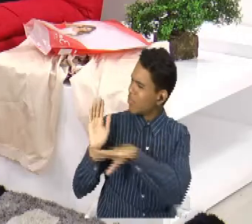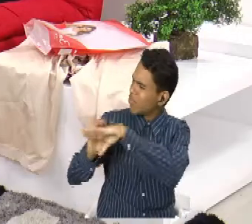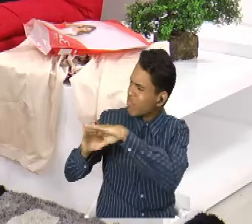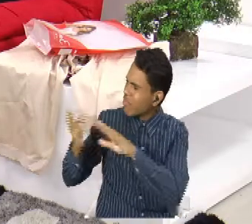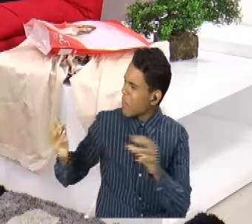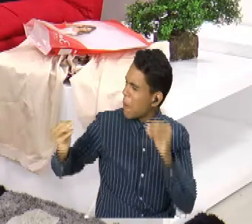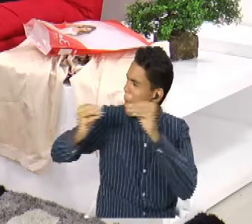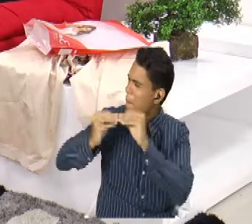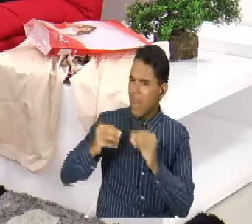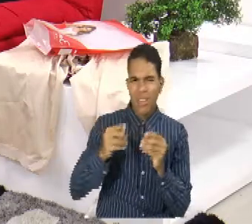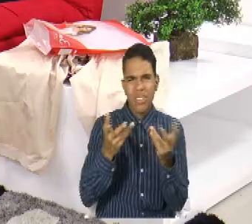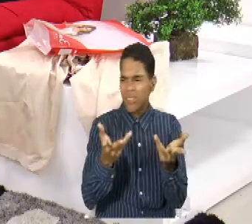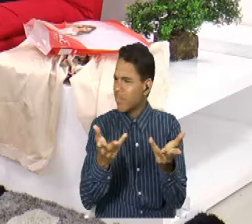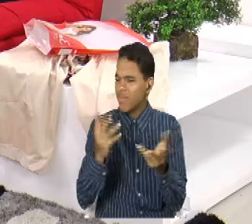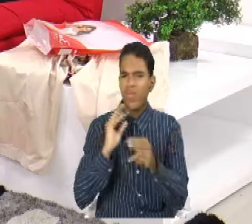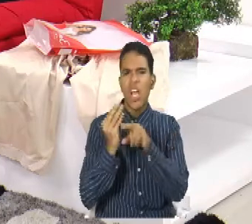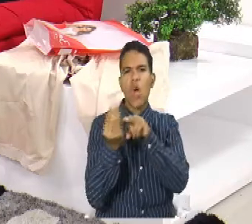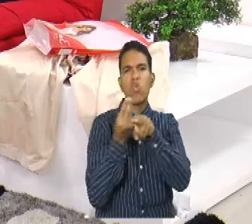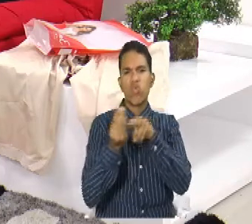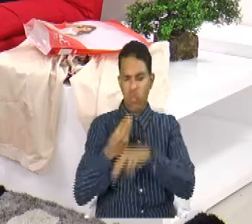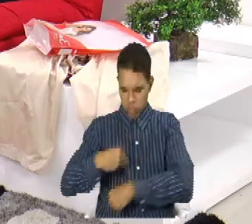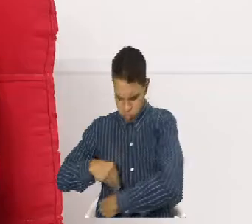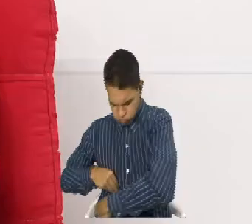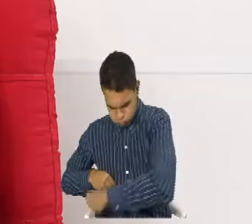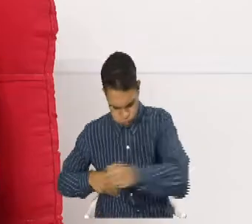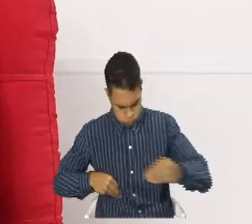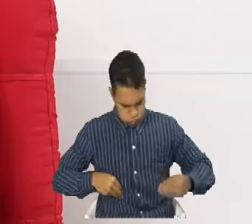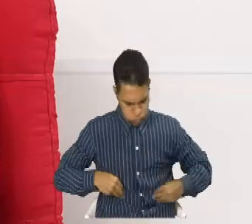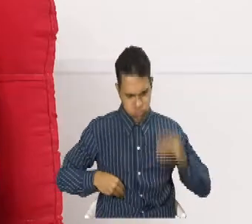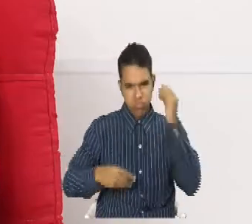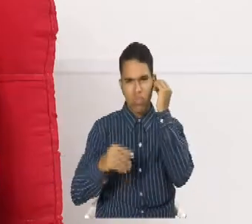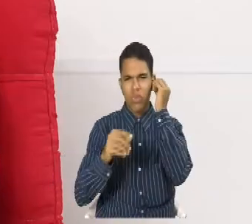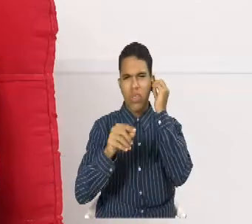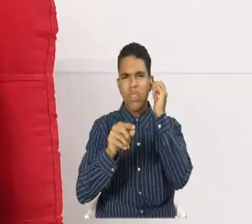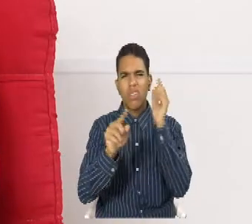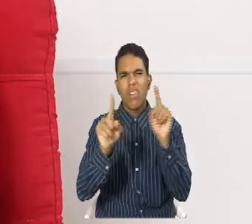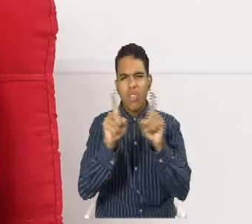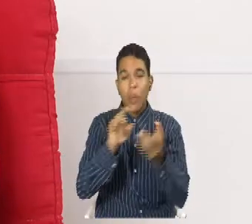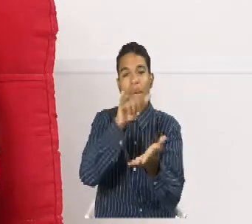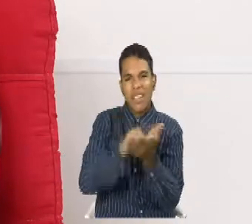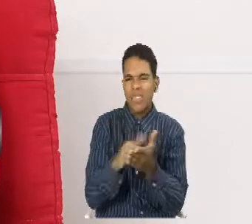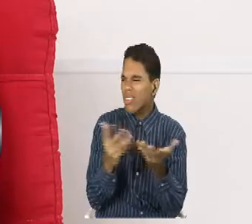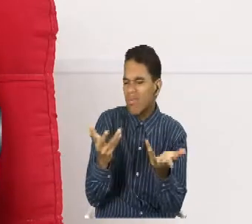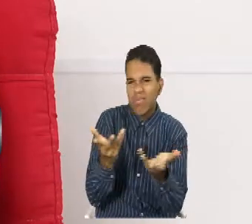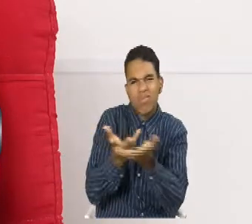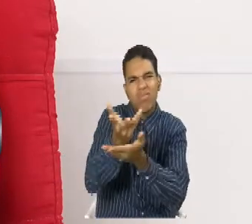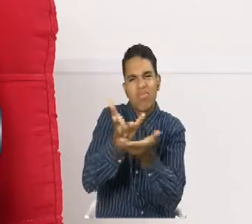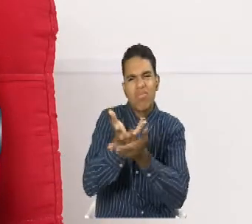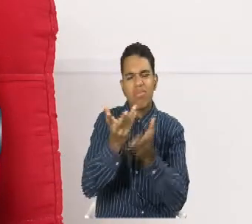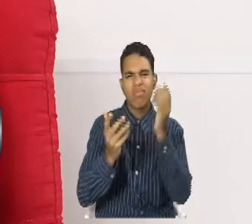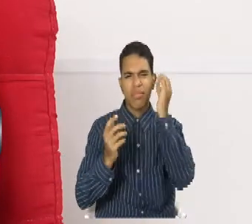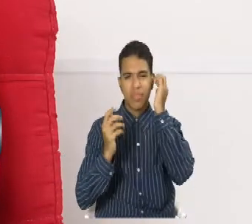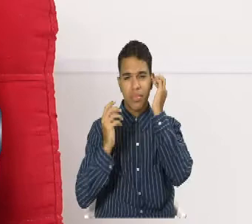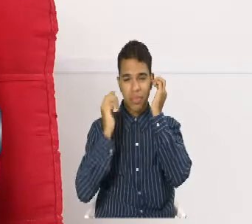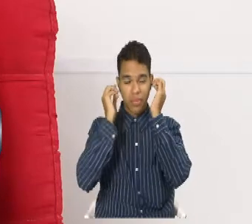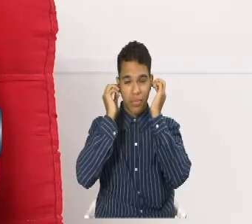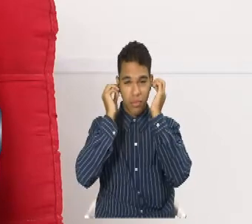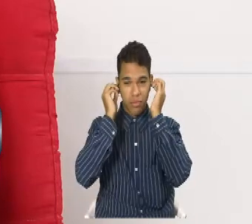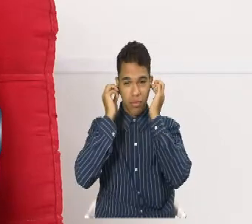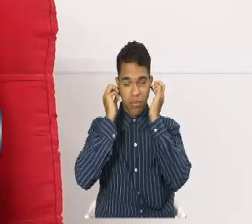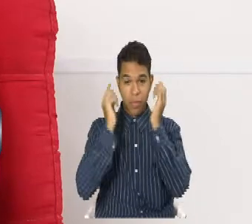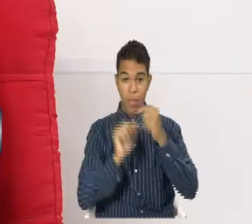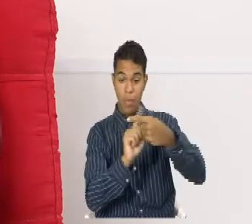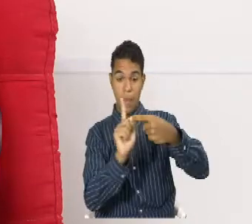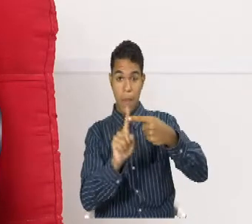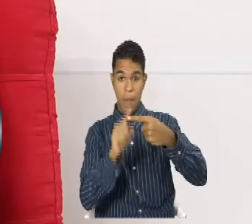con respecto al uso de las fajas? Con respecto al uso de las fajas, bueno, primeramente buscar un lugar donde le puedan